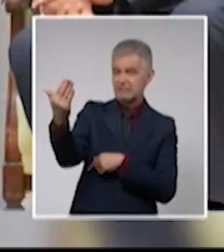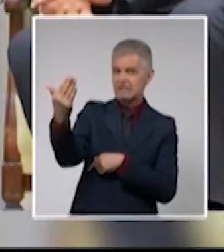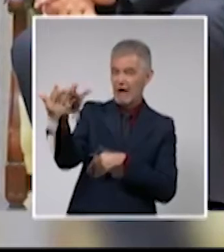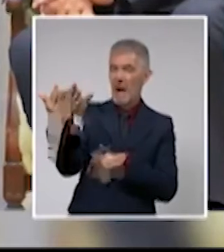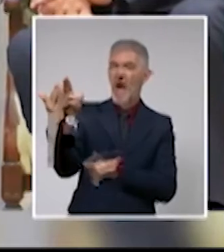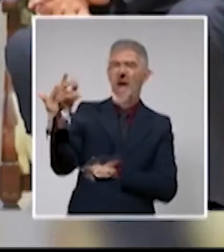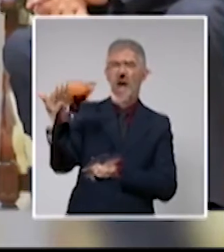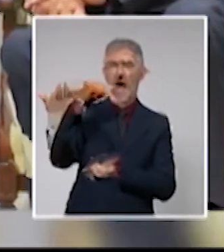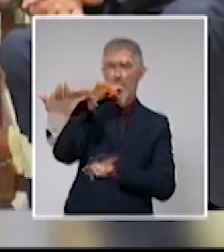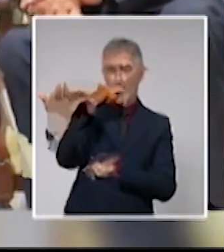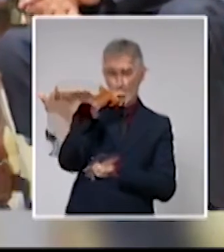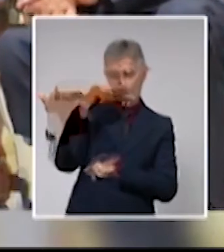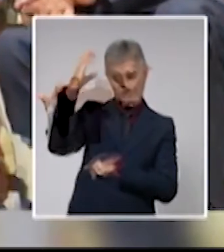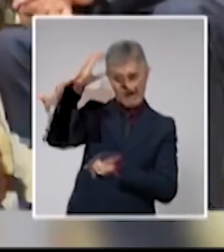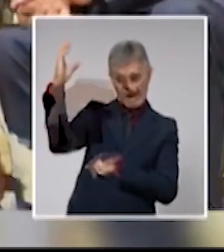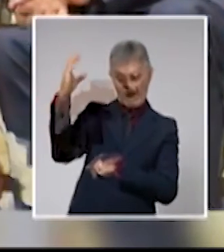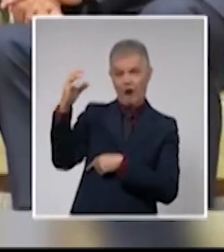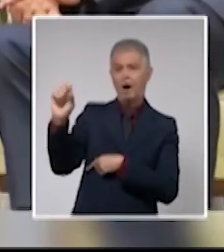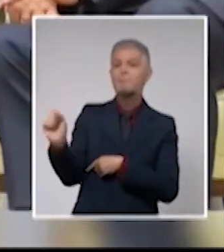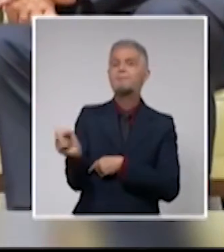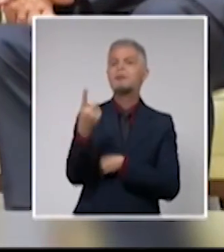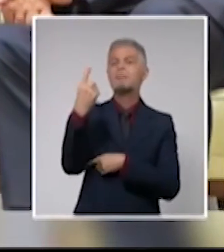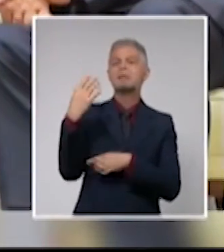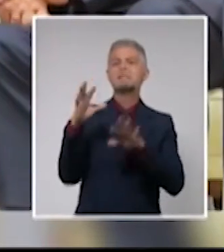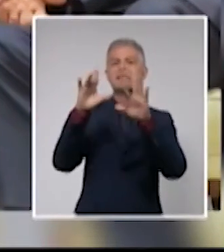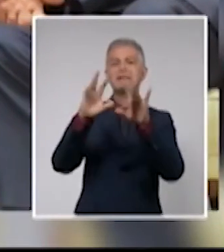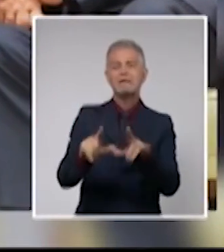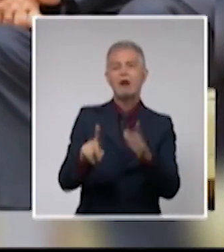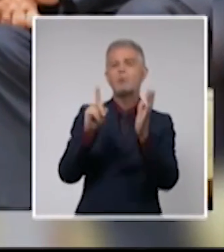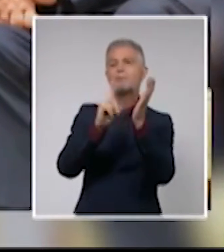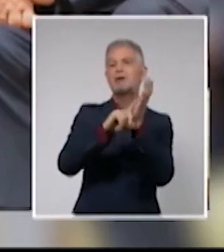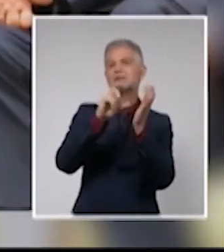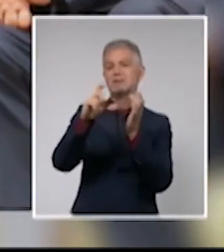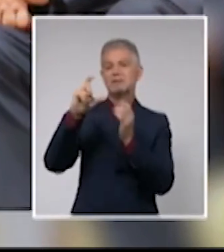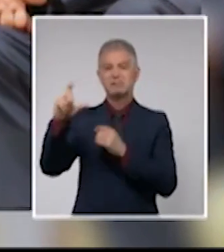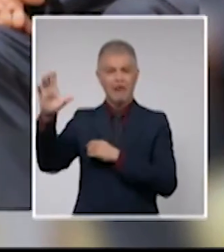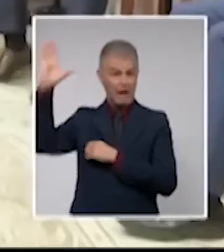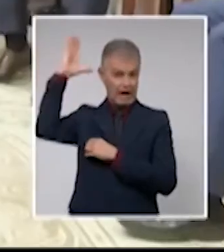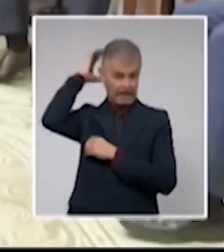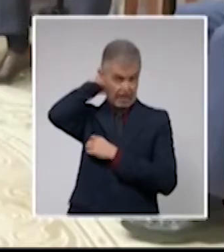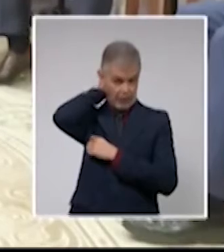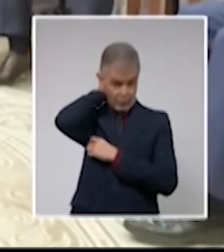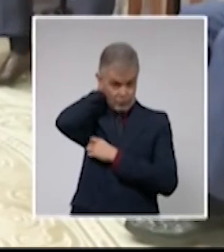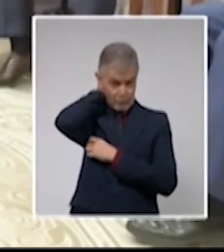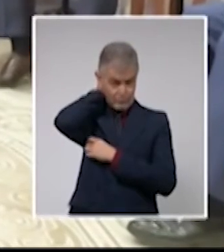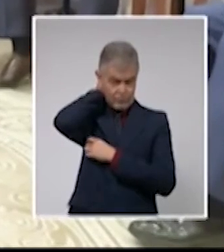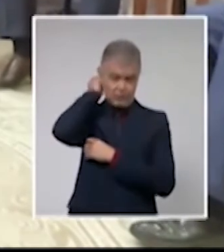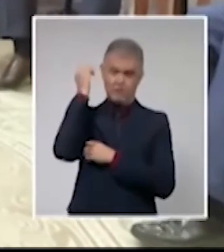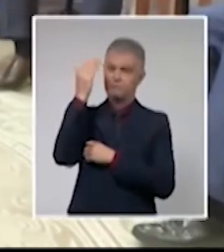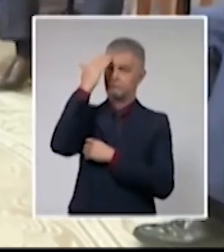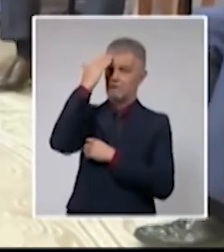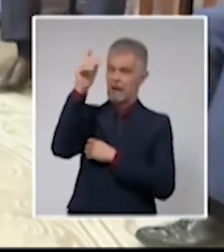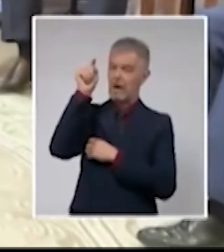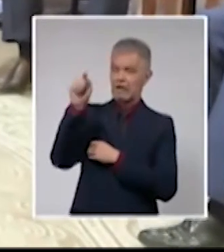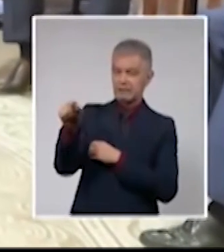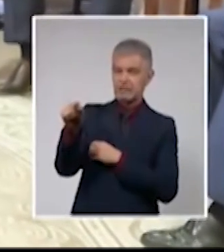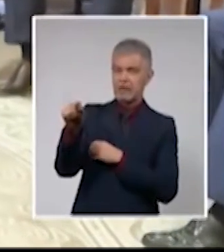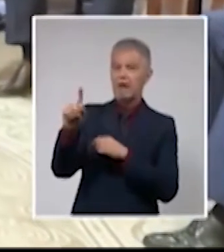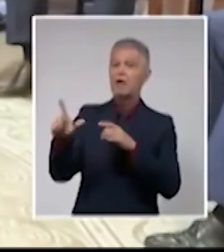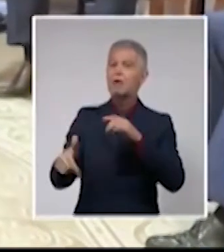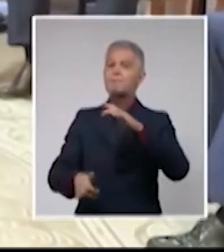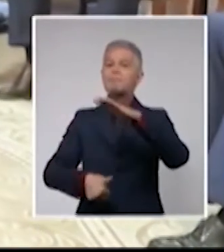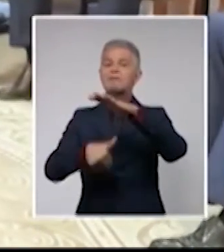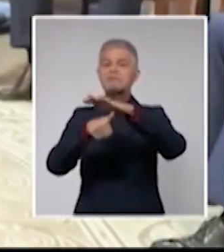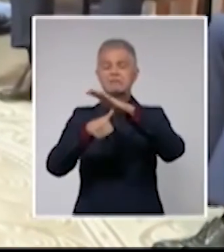la representación rusa destacó el sostenido incremento del intercambio económico comercial bilateral en los últimos años y la aspiración de